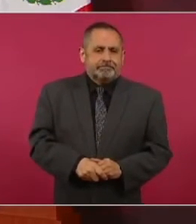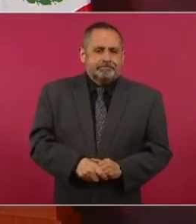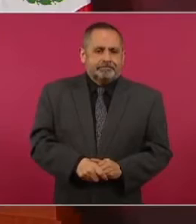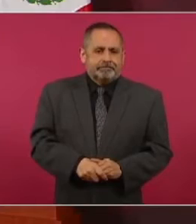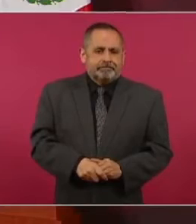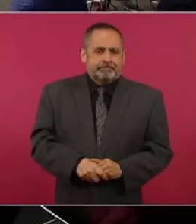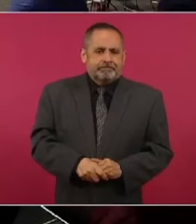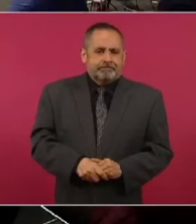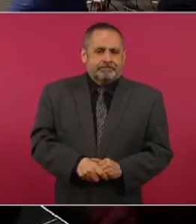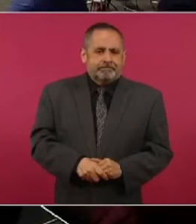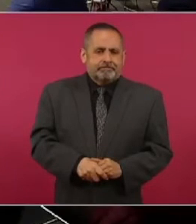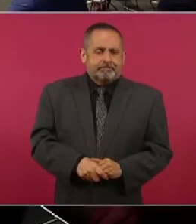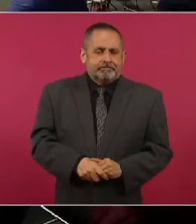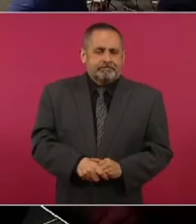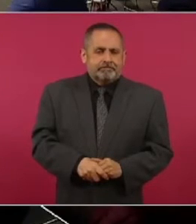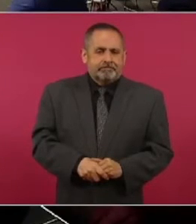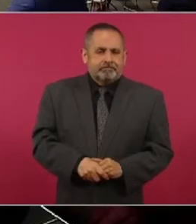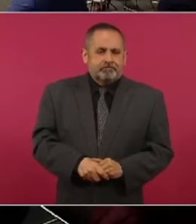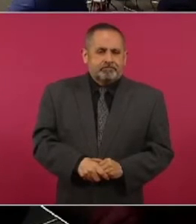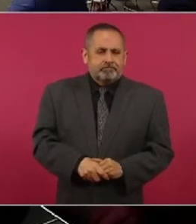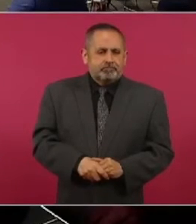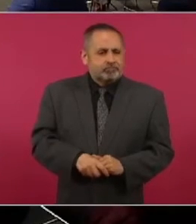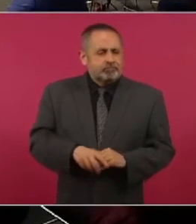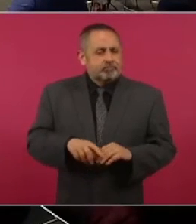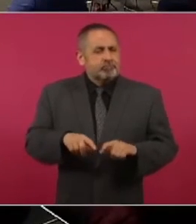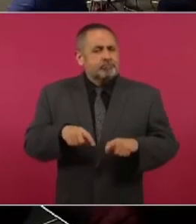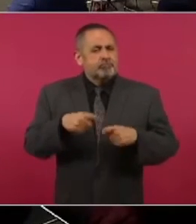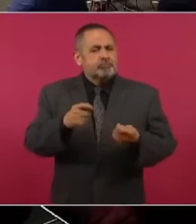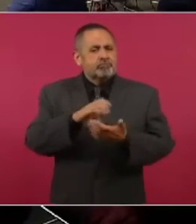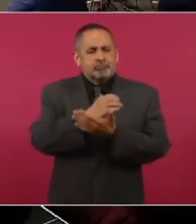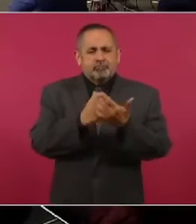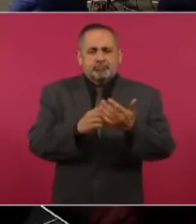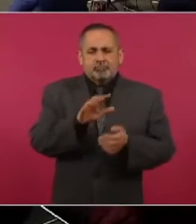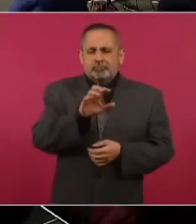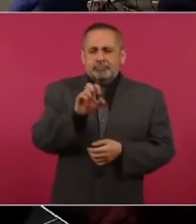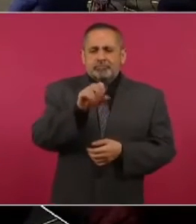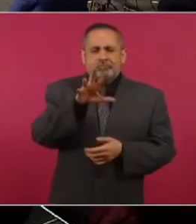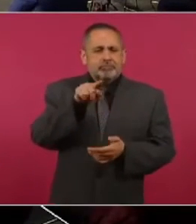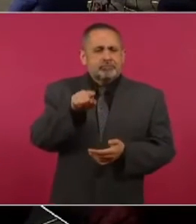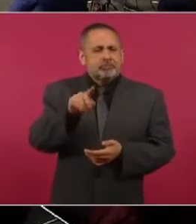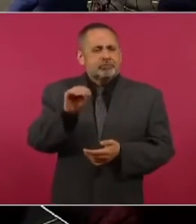Da pareja contratos por 565.9 millones.